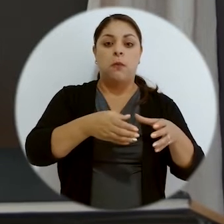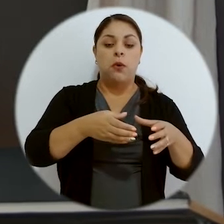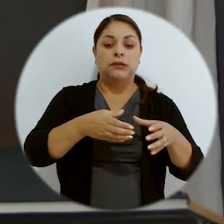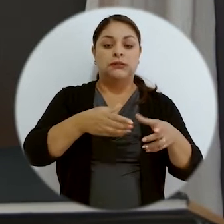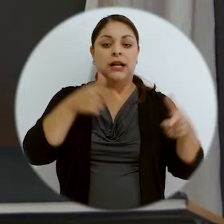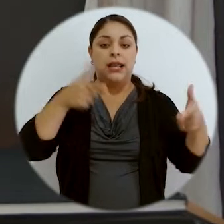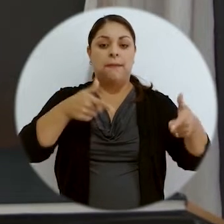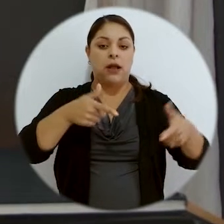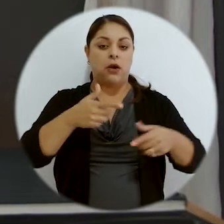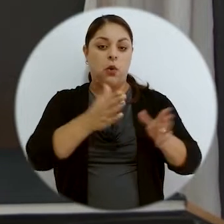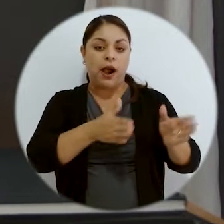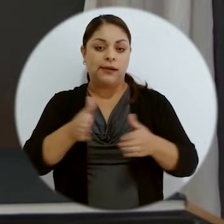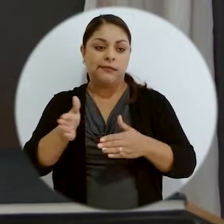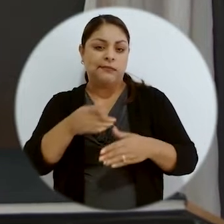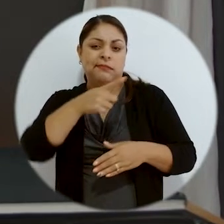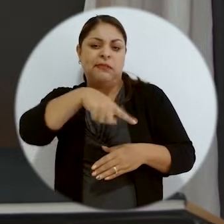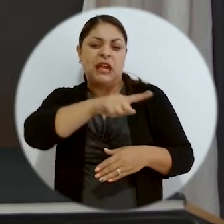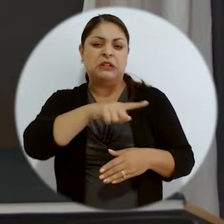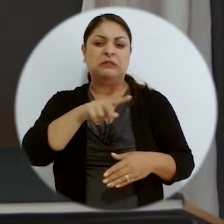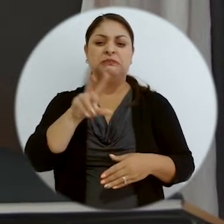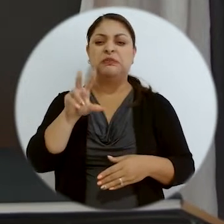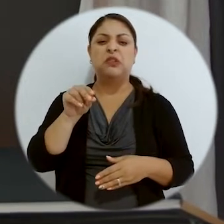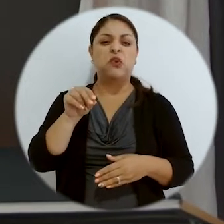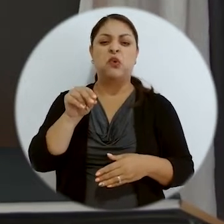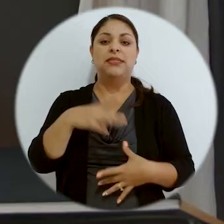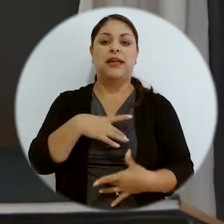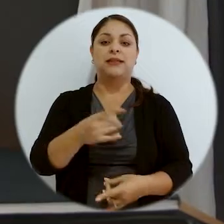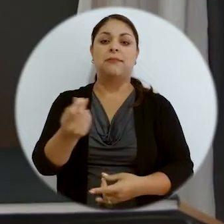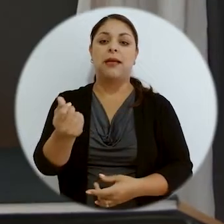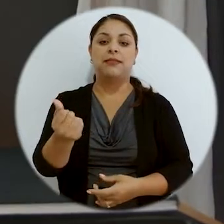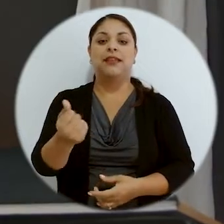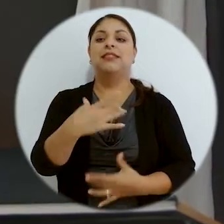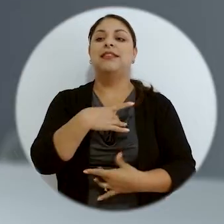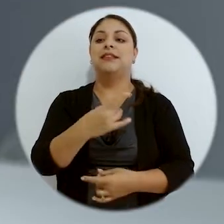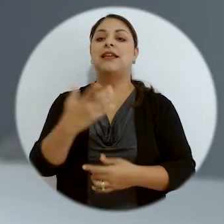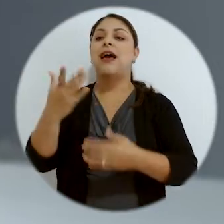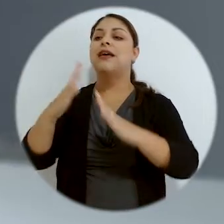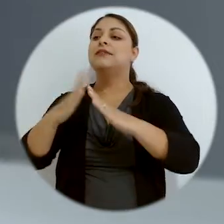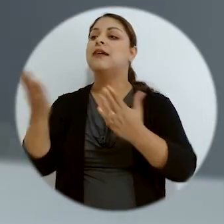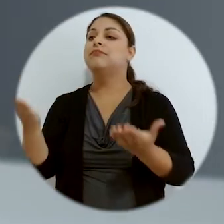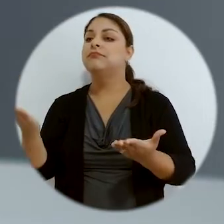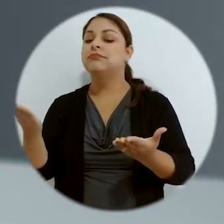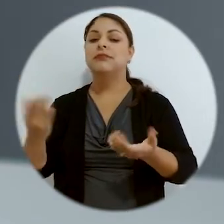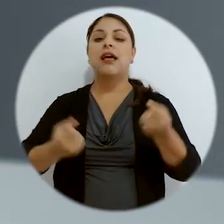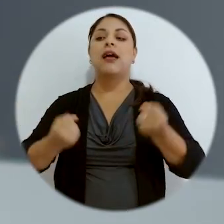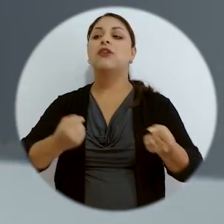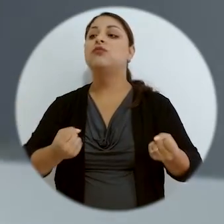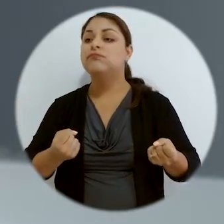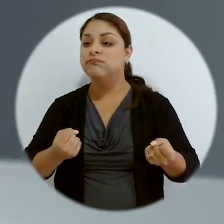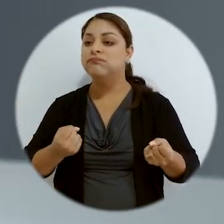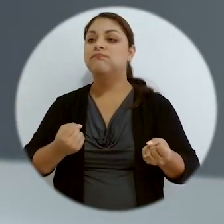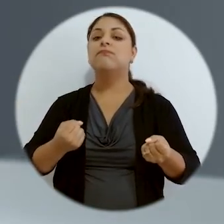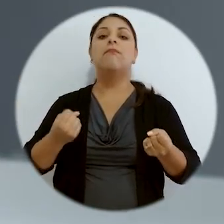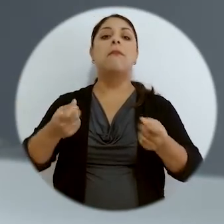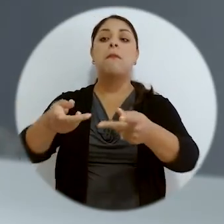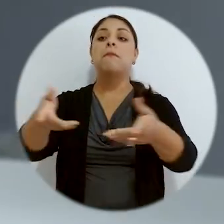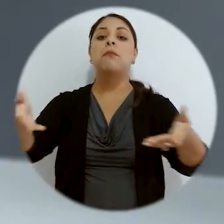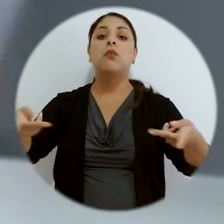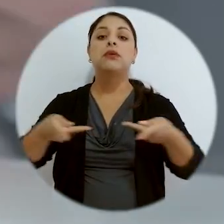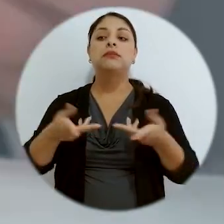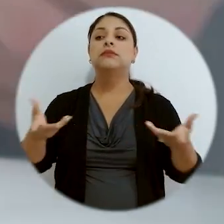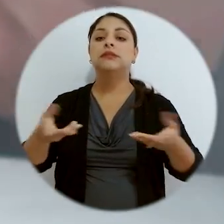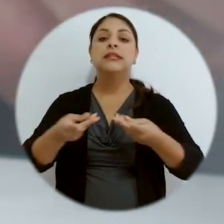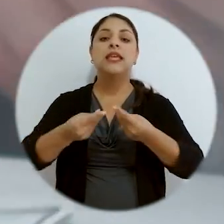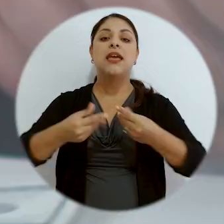no les van a pagar. No les interesa que les paguen, les interesa que le devuelvan la propiedad, que le den el carro, que le den la casa. Y cuando